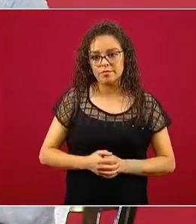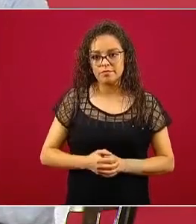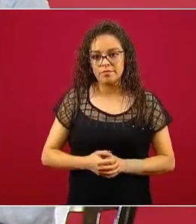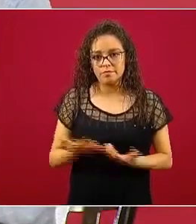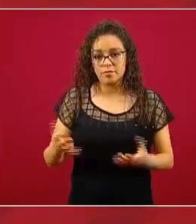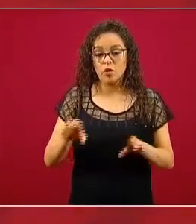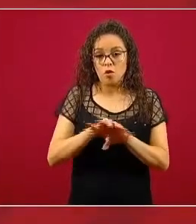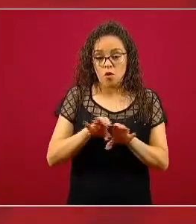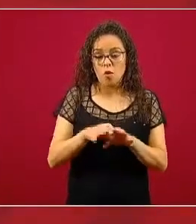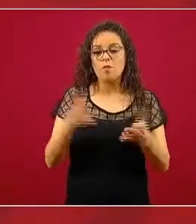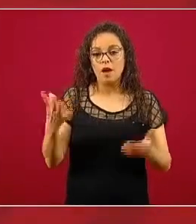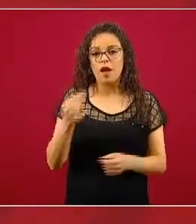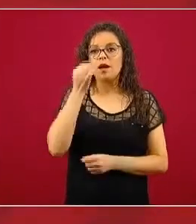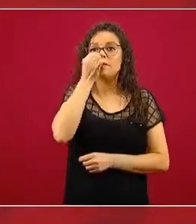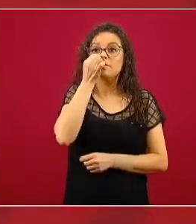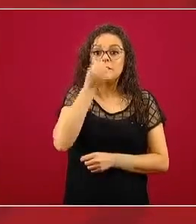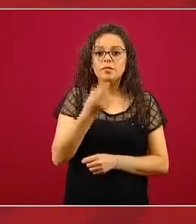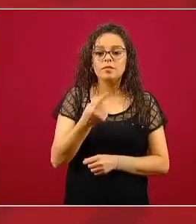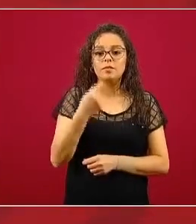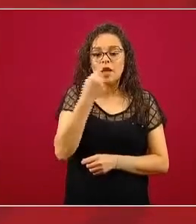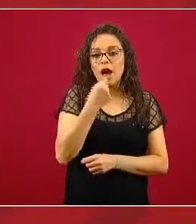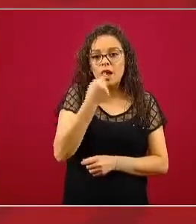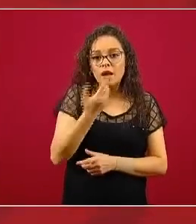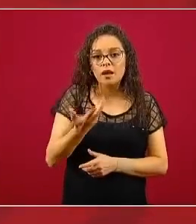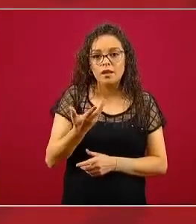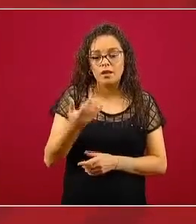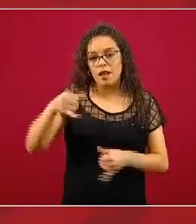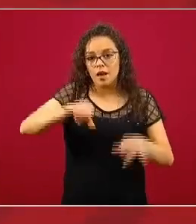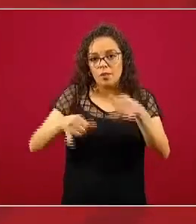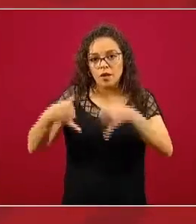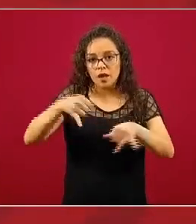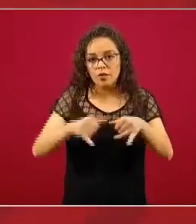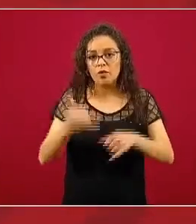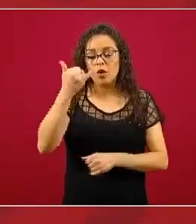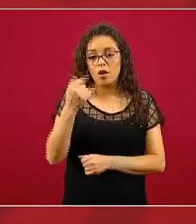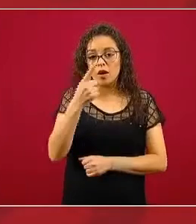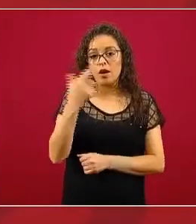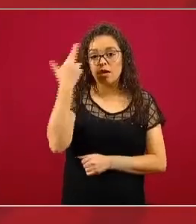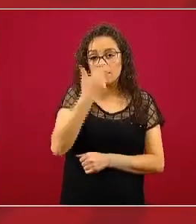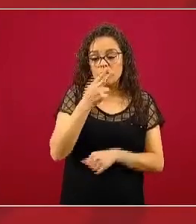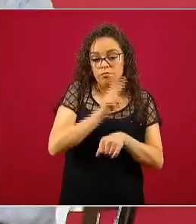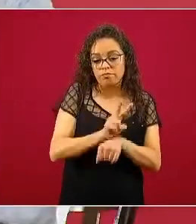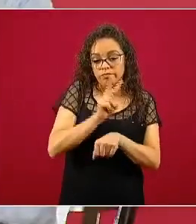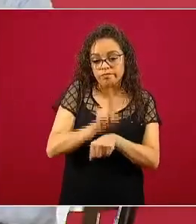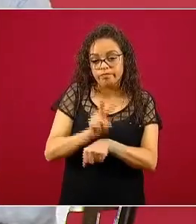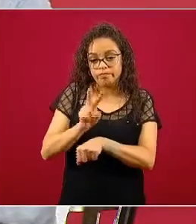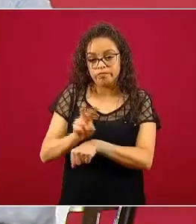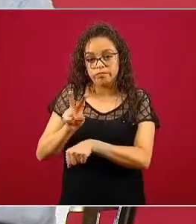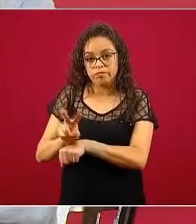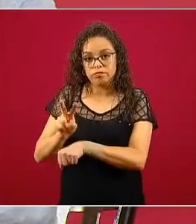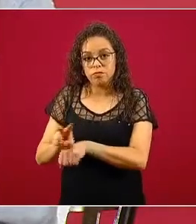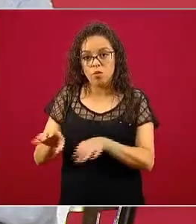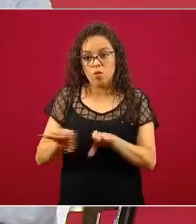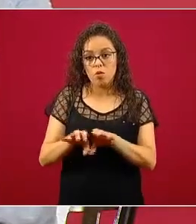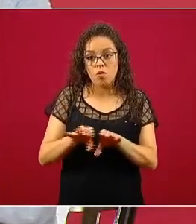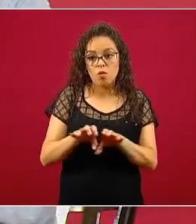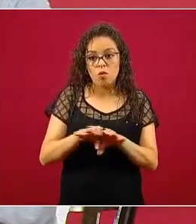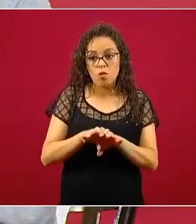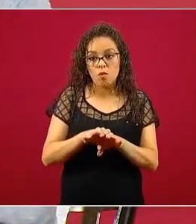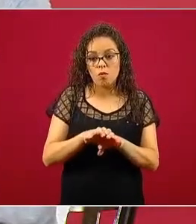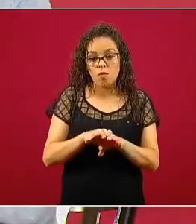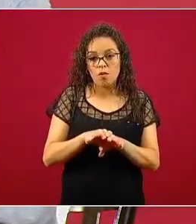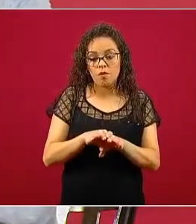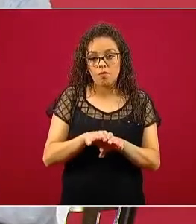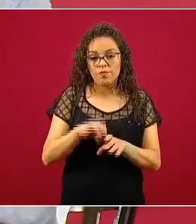de laboratorio y también monitorear la oxigenación de la sangre con unos